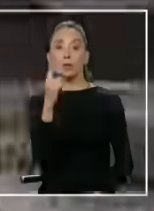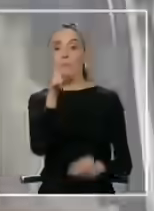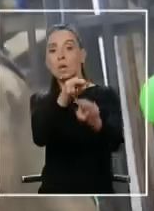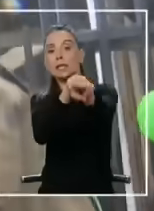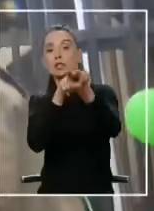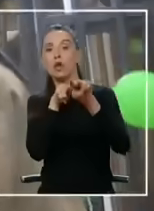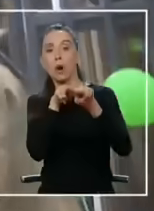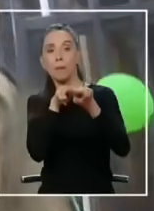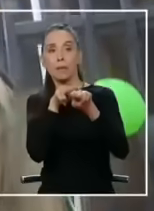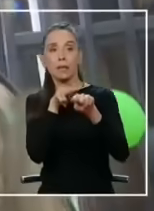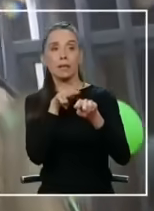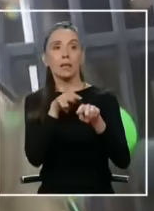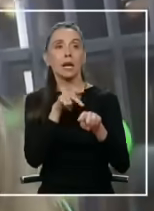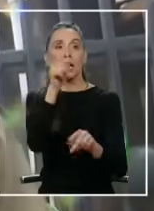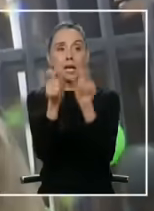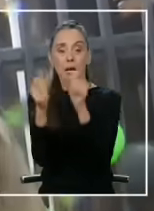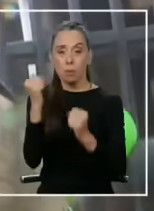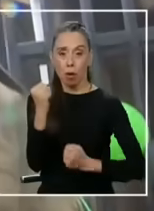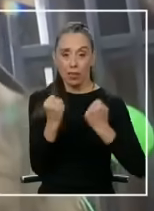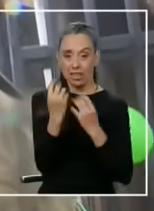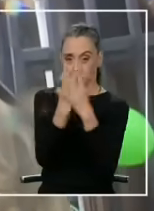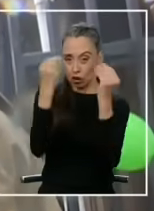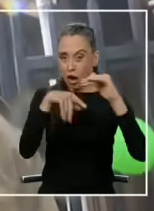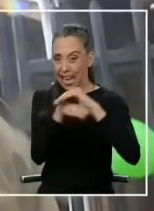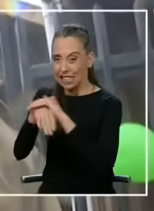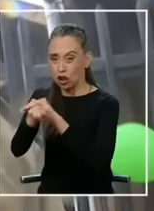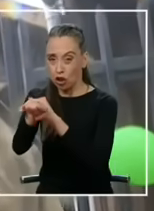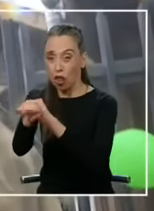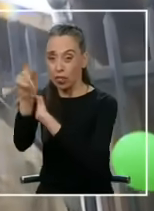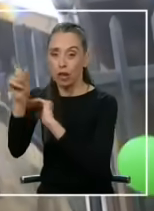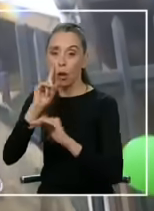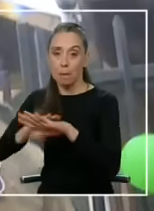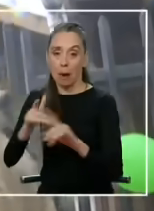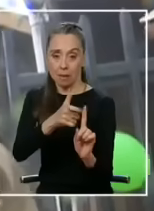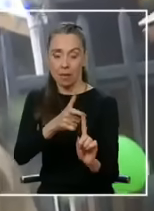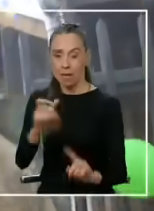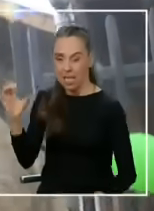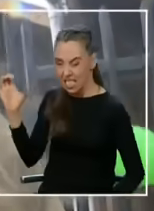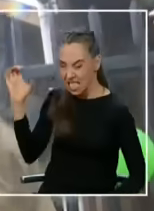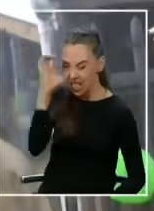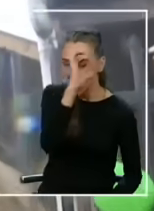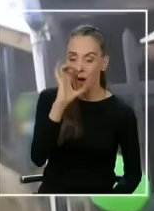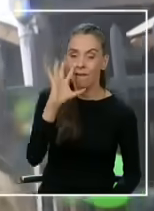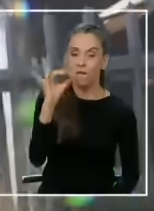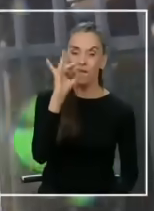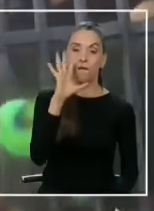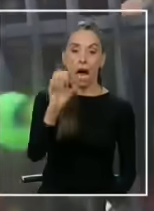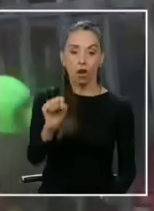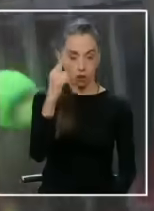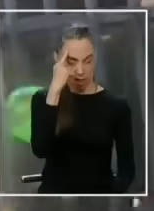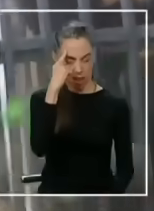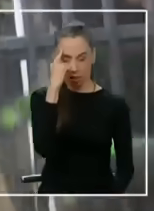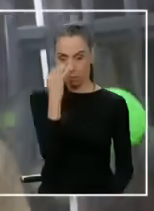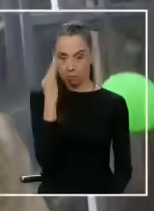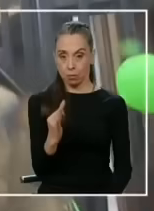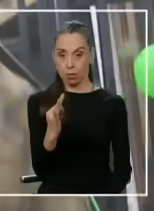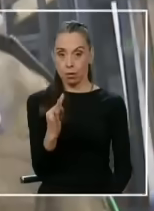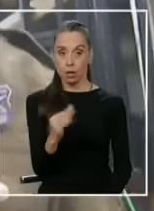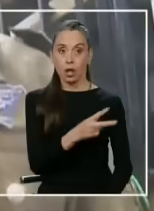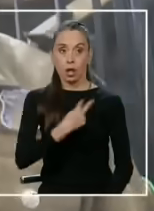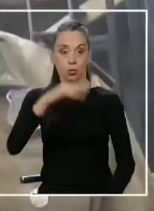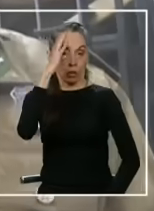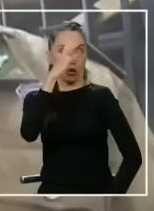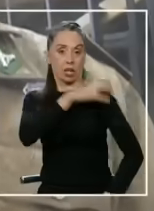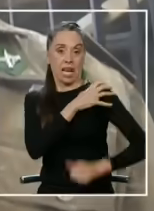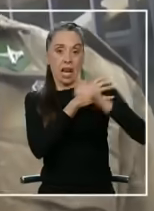escopeta. Ellos quizás podrán correr, podrán esconderse, estarán escondidos ahora, pero los vamos a encontrar. Y es una convicción que viene desde nuestro